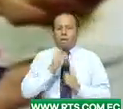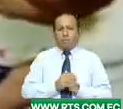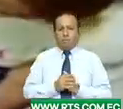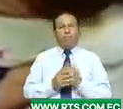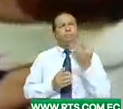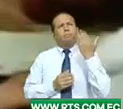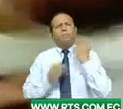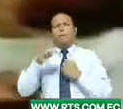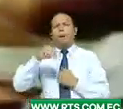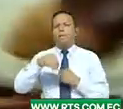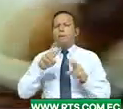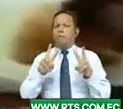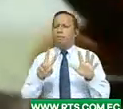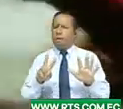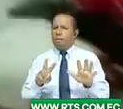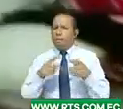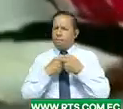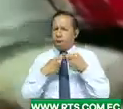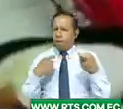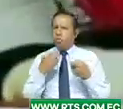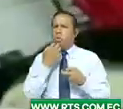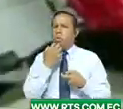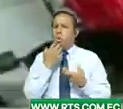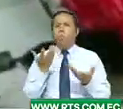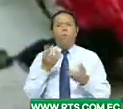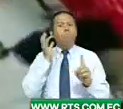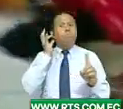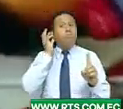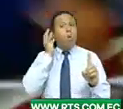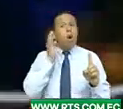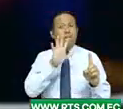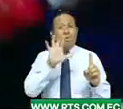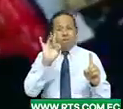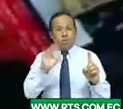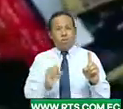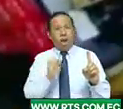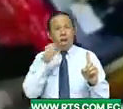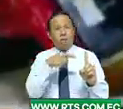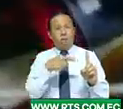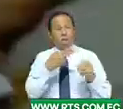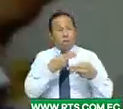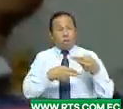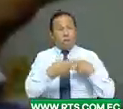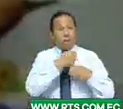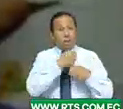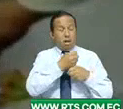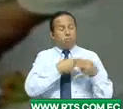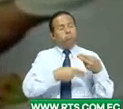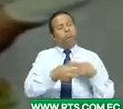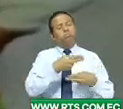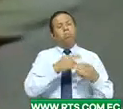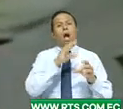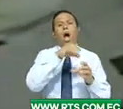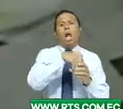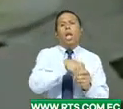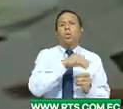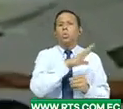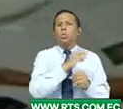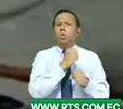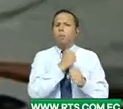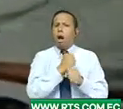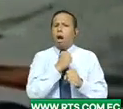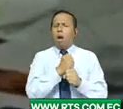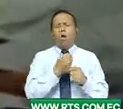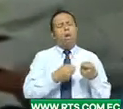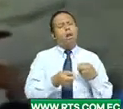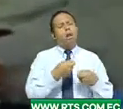de marzo se supo sobre el plagio de una comerciante de 58 años. Ella se encontraba al interior de su tienda, ubicada